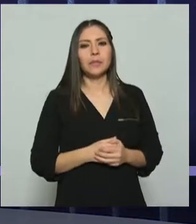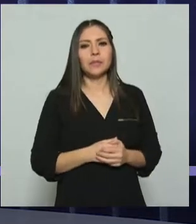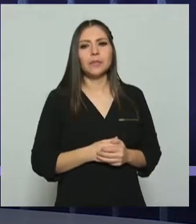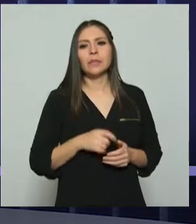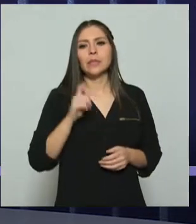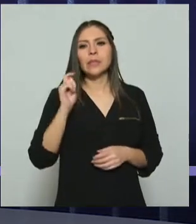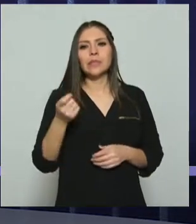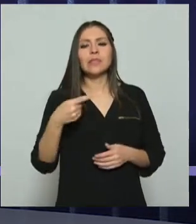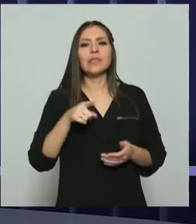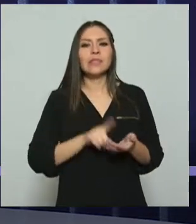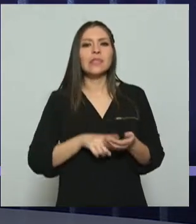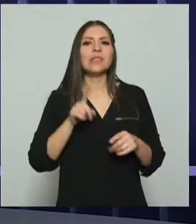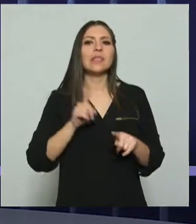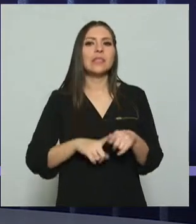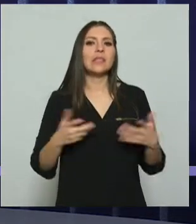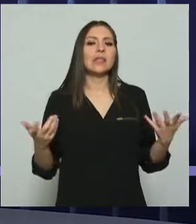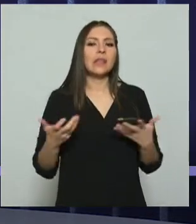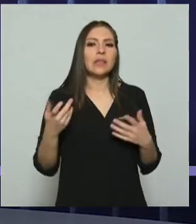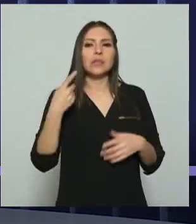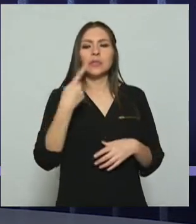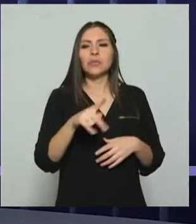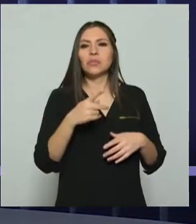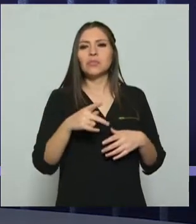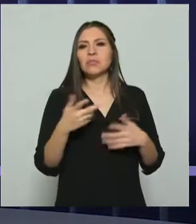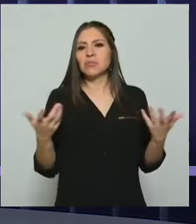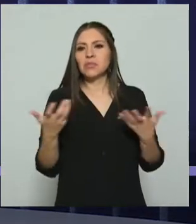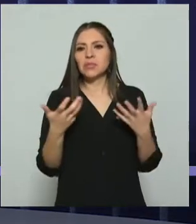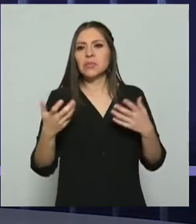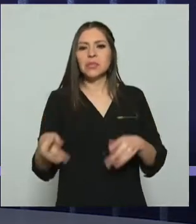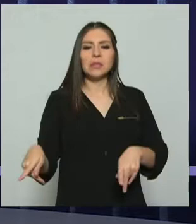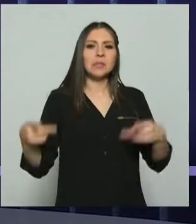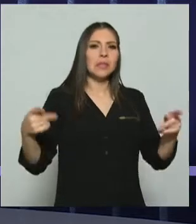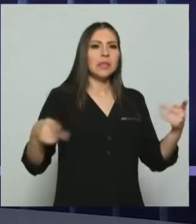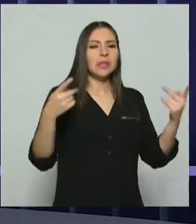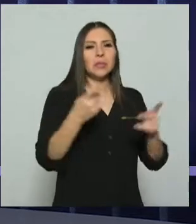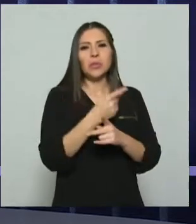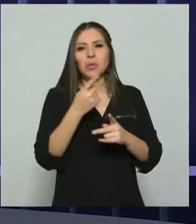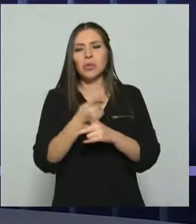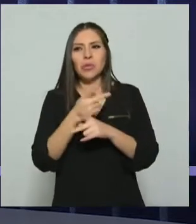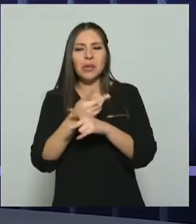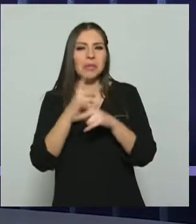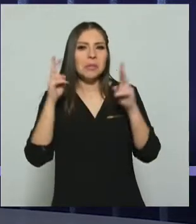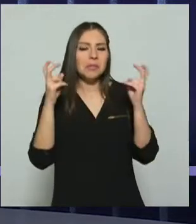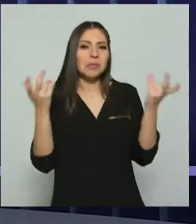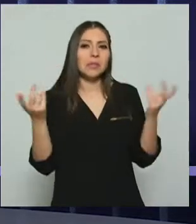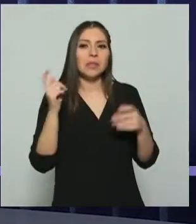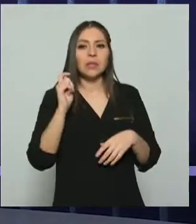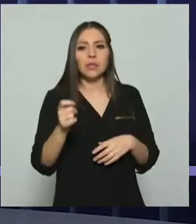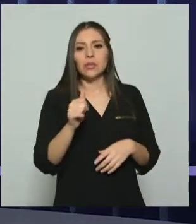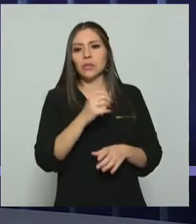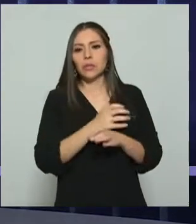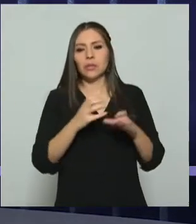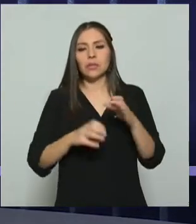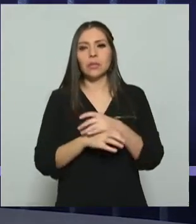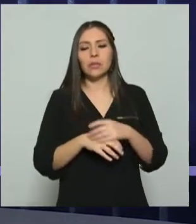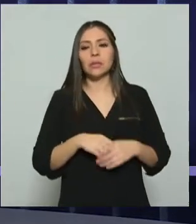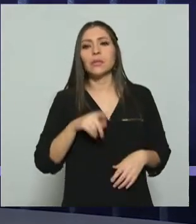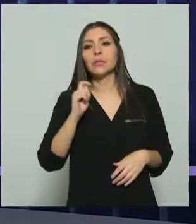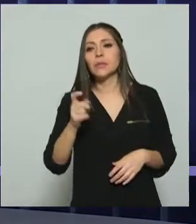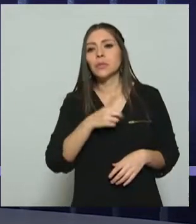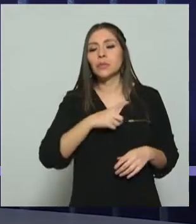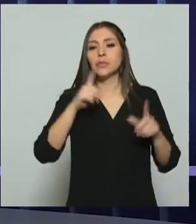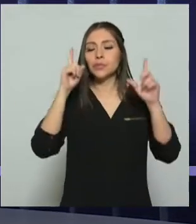está detrás, quién está detrás de esta industria cruel de la pornografía, entre comillas, que no es otra cosa que simplemente tomar